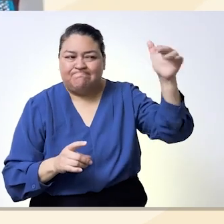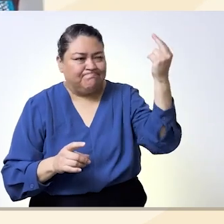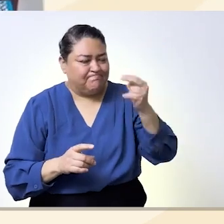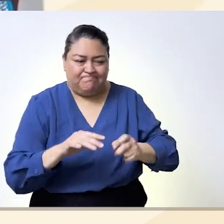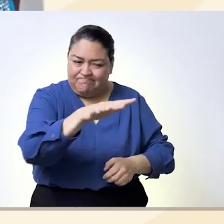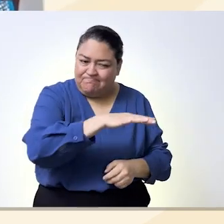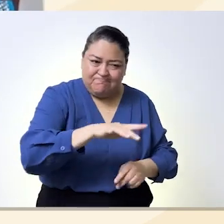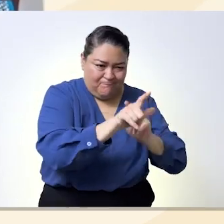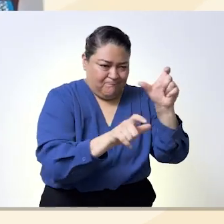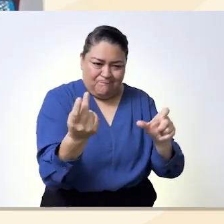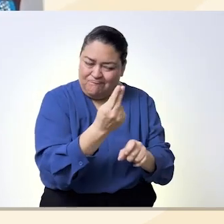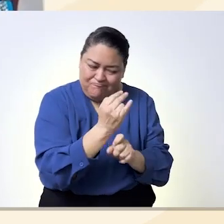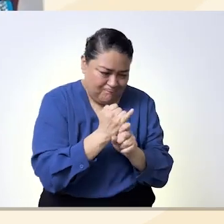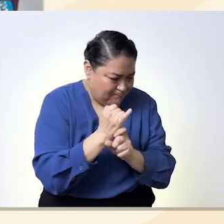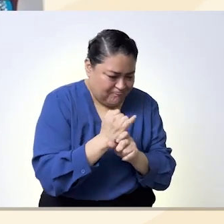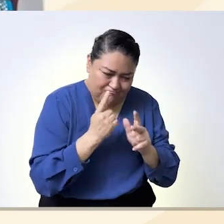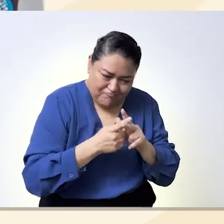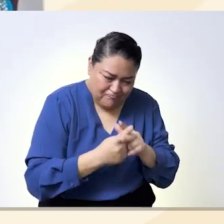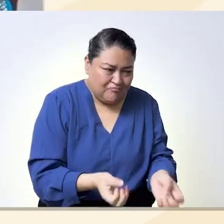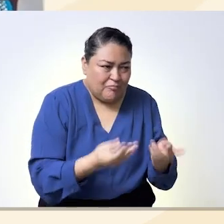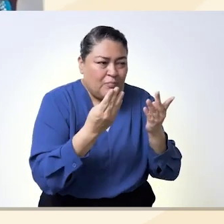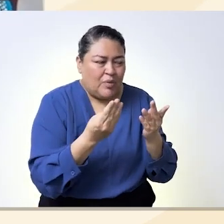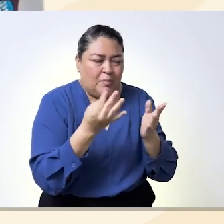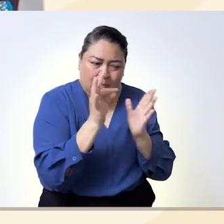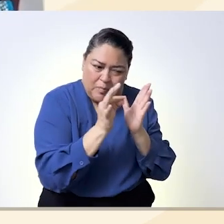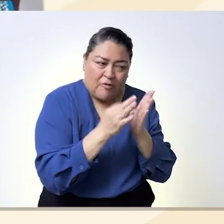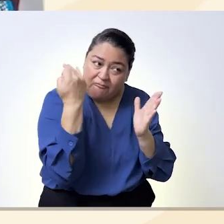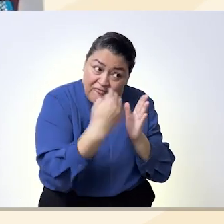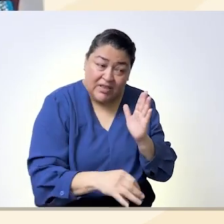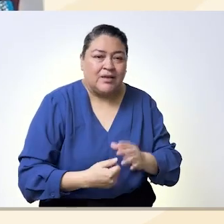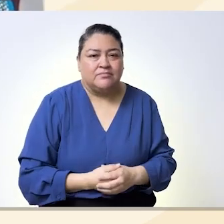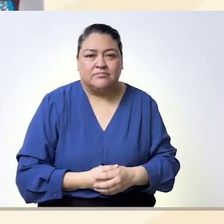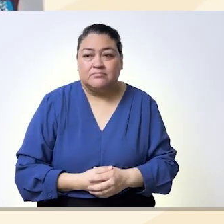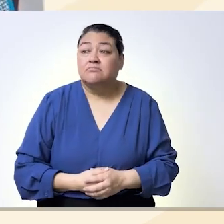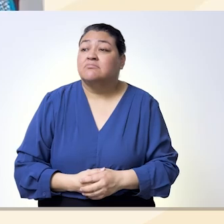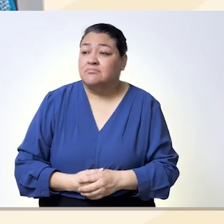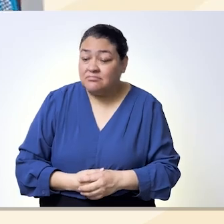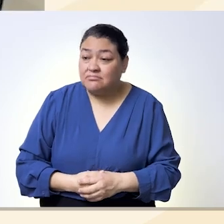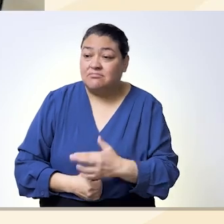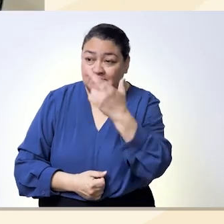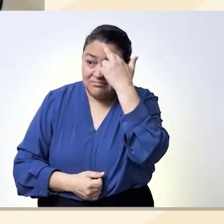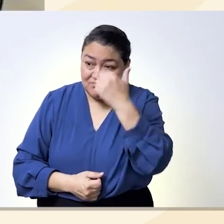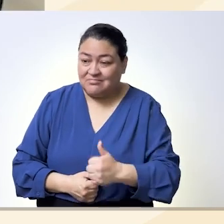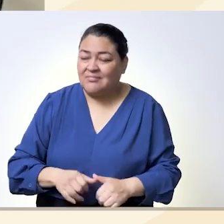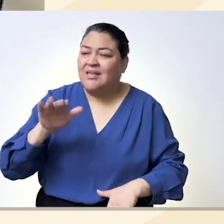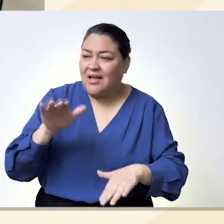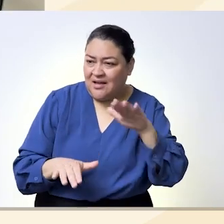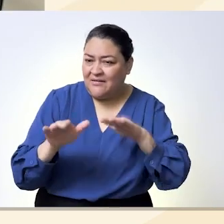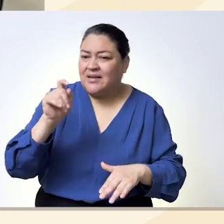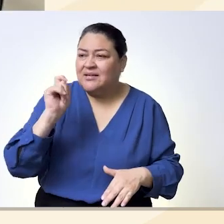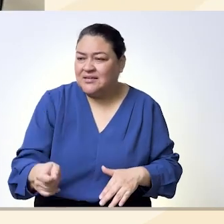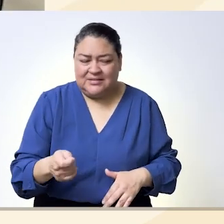¿no? Y qué importante que lo menciones, porque muchas veces hay como una noción de el Estado ya tiene toda la información, ¿no? La